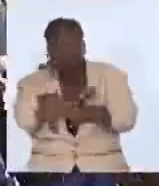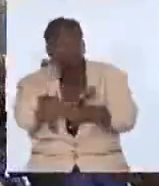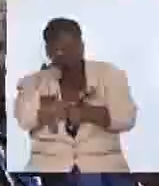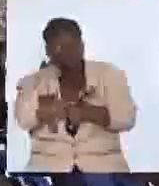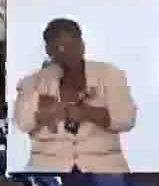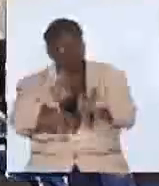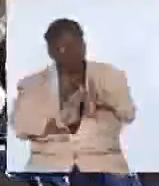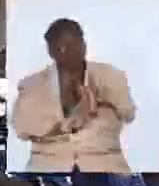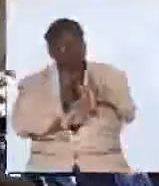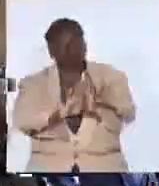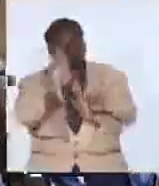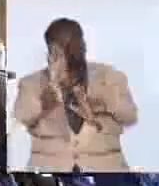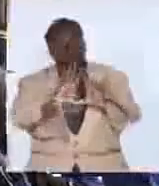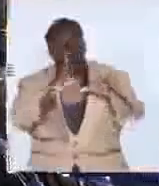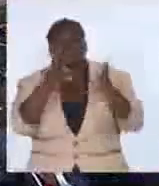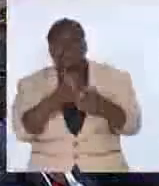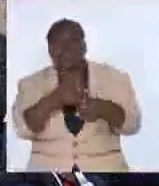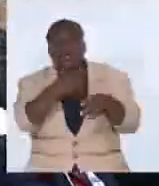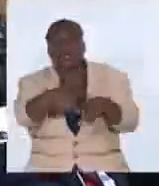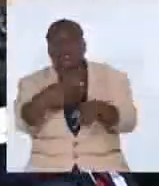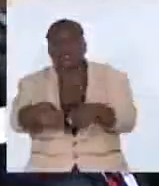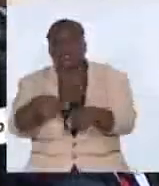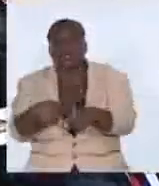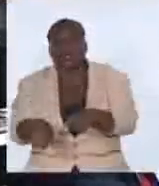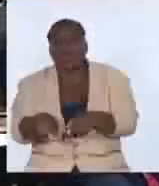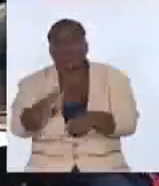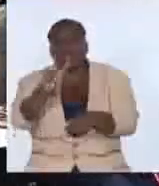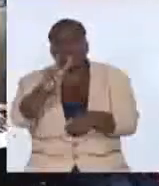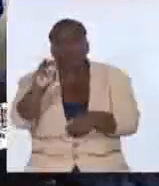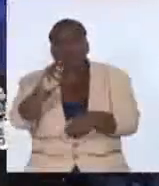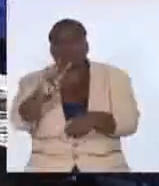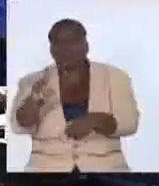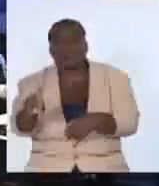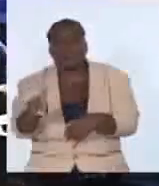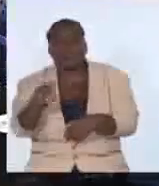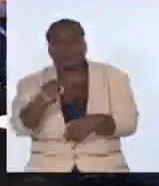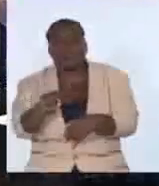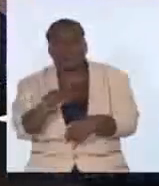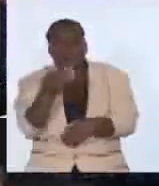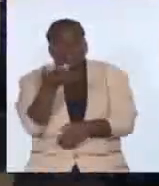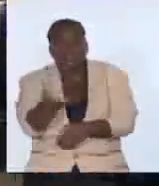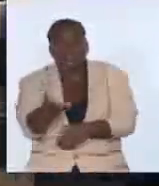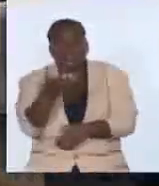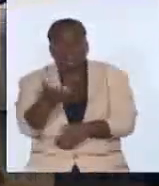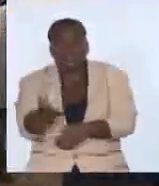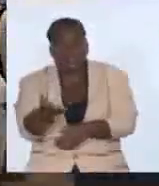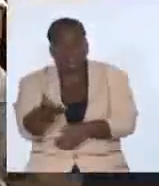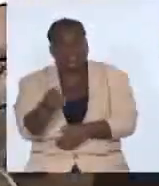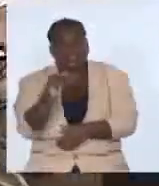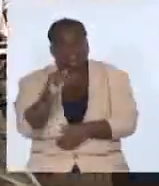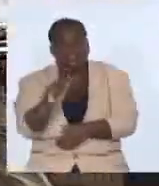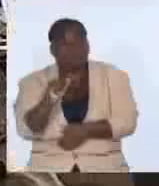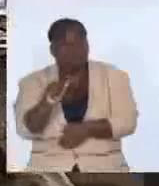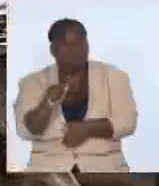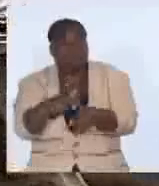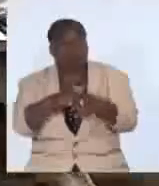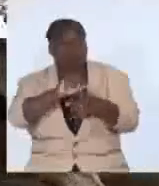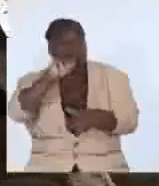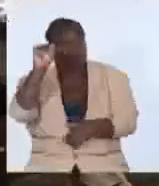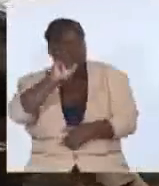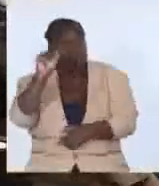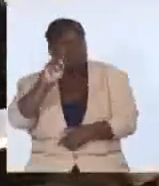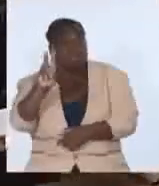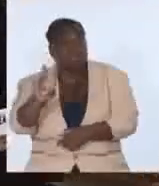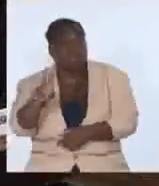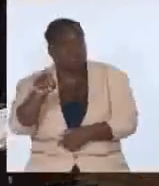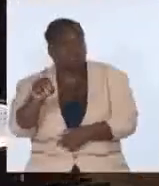rápido entre todos los sectores durante 2021 la solicitudes de marca alcanzaron tres coma cuatro millones a nivel mundial